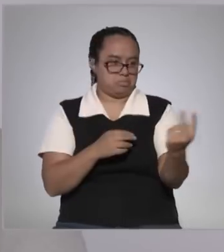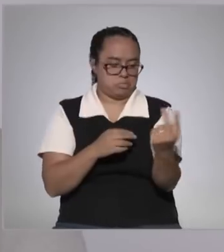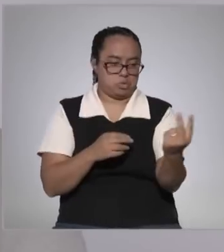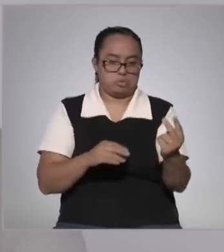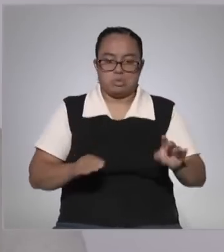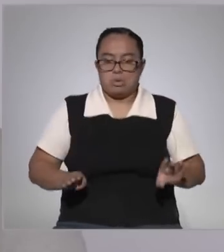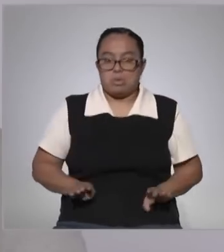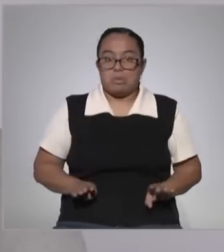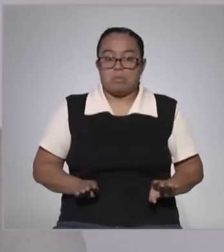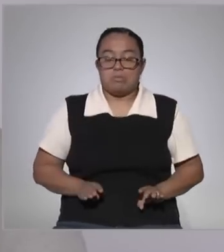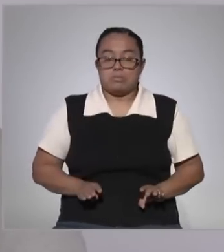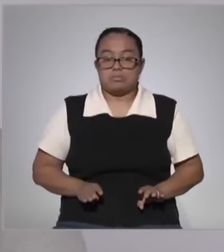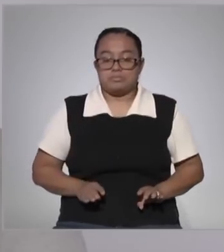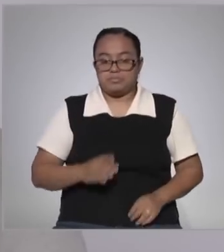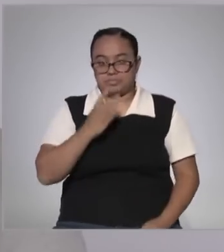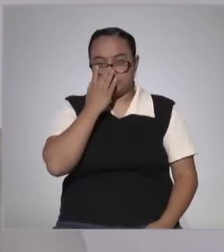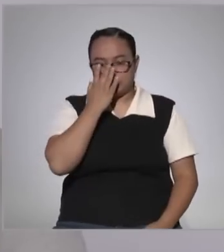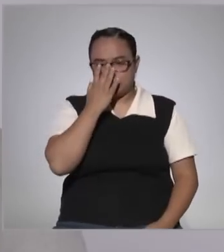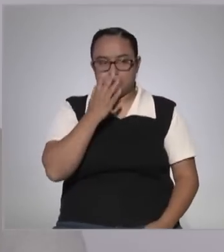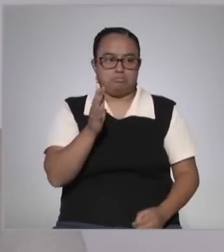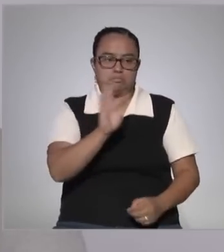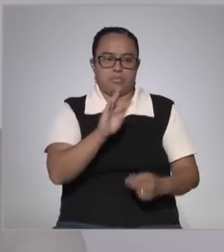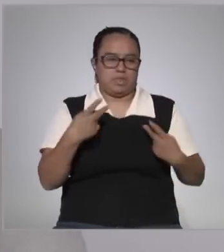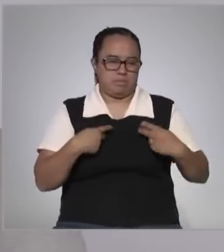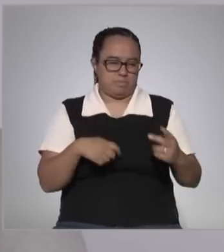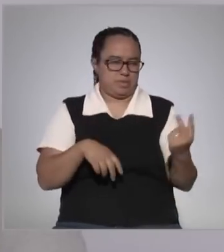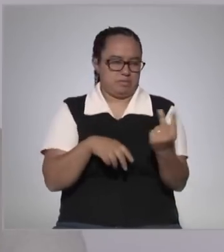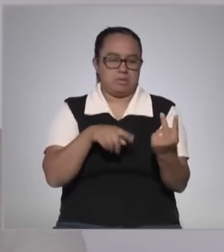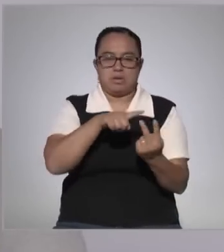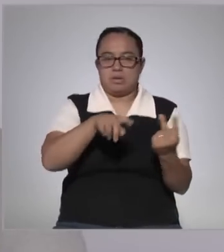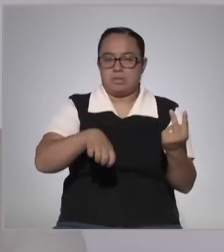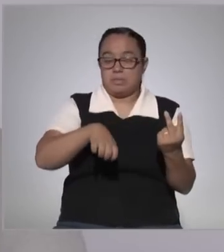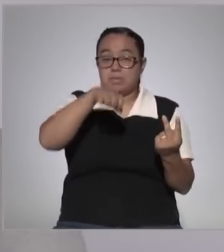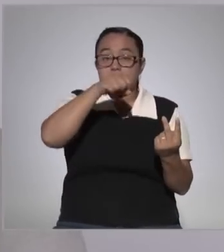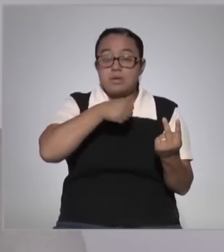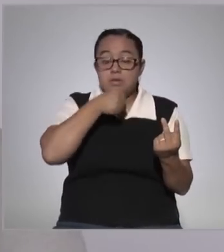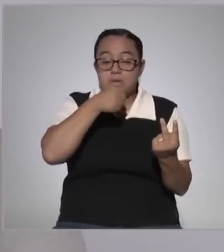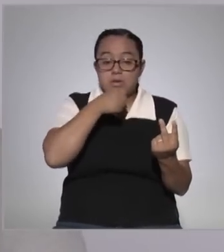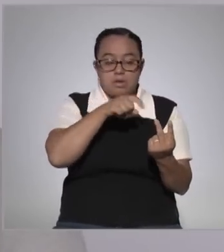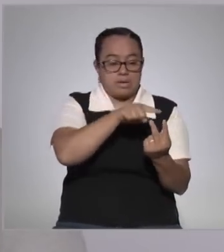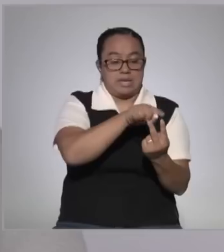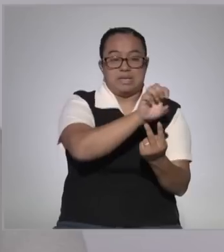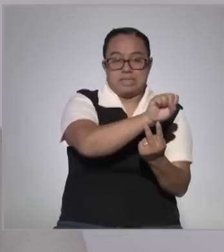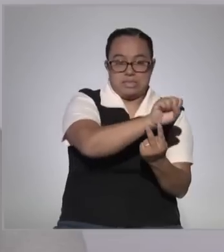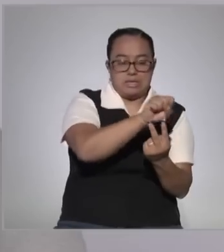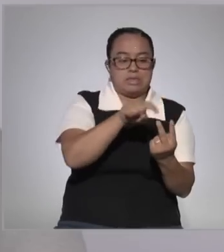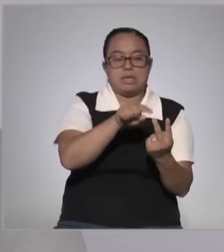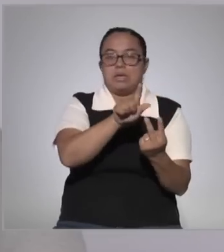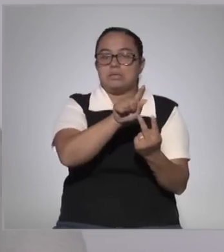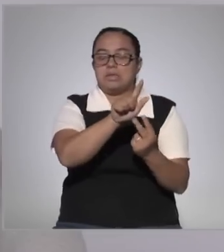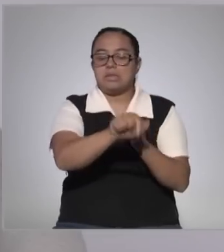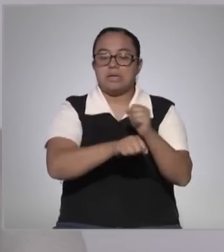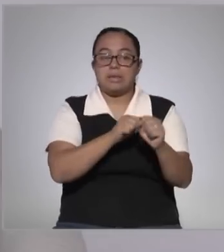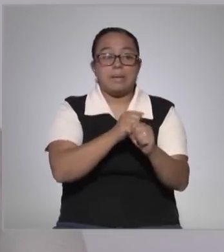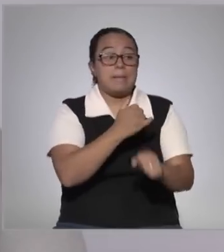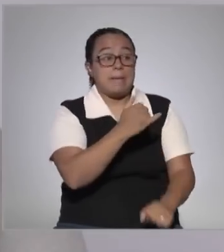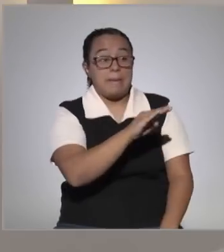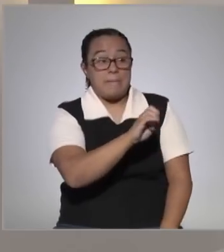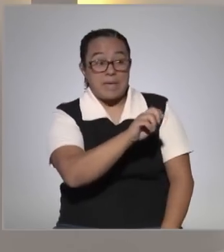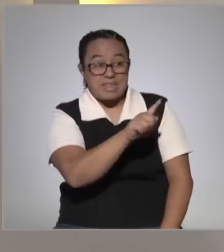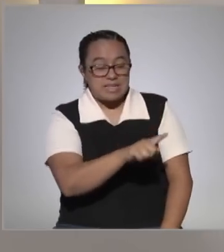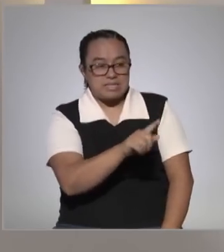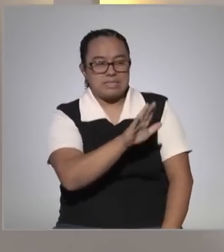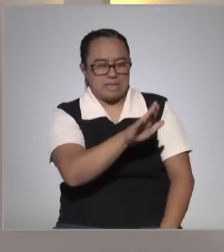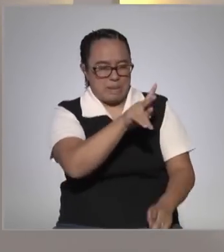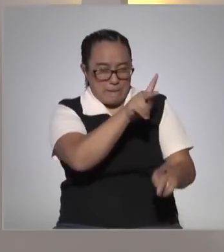en parejas de personas adultas mayores que tiene una 60 y otra 70, por ejemplo. Beatriz, vamos a hacer una